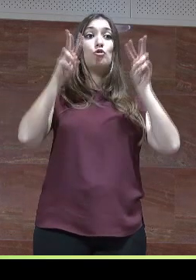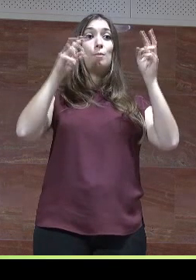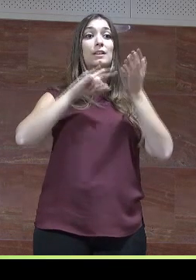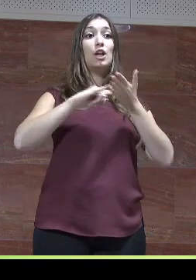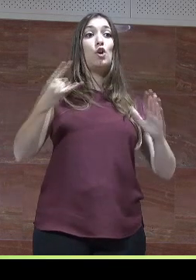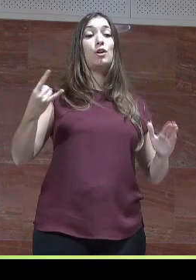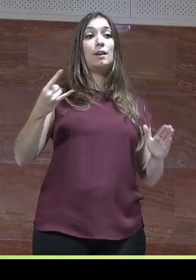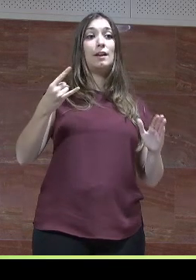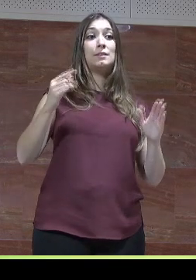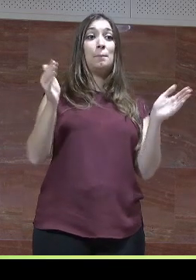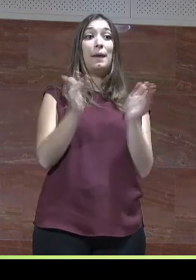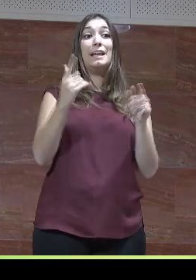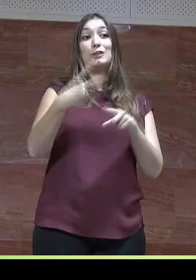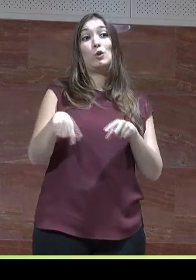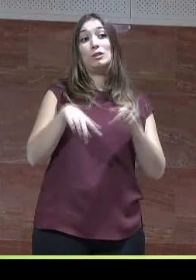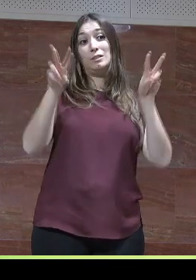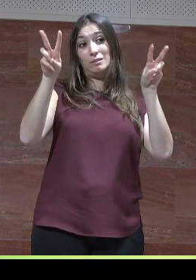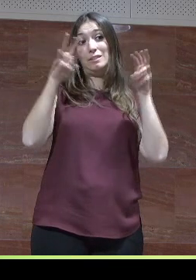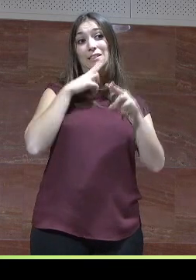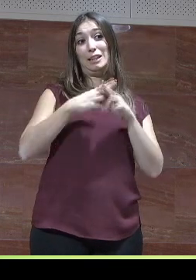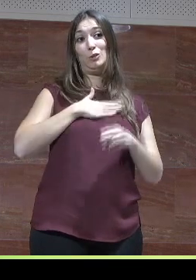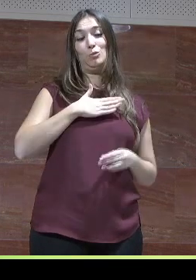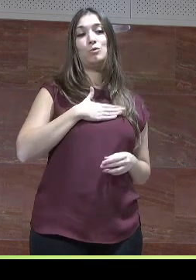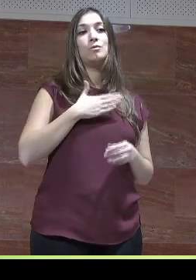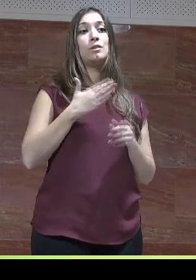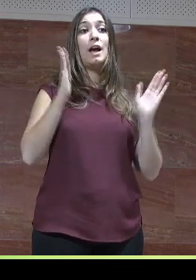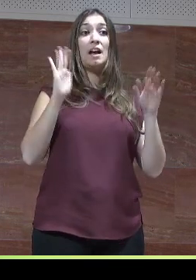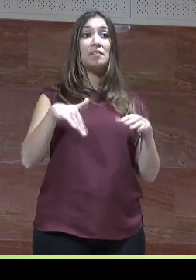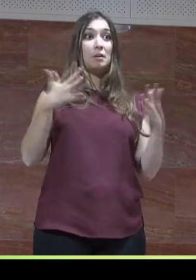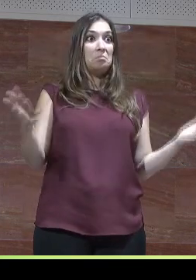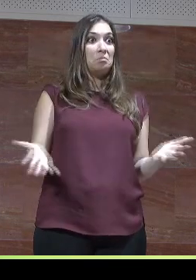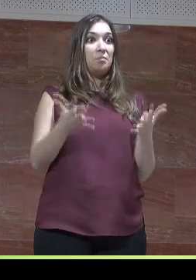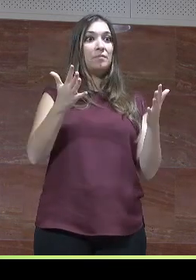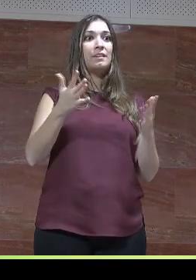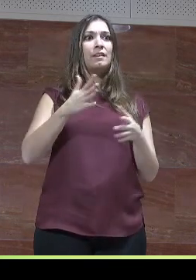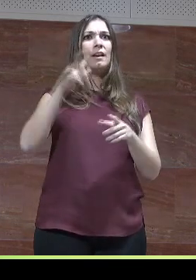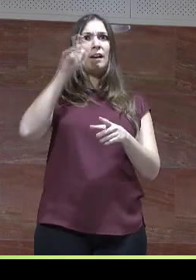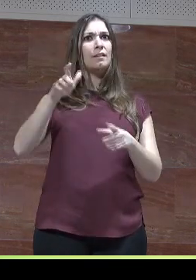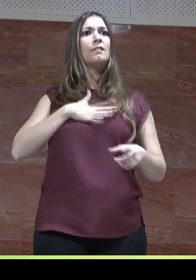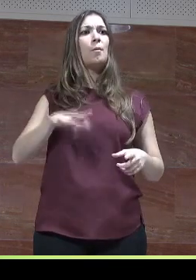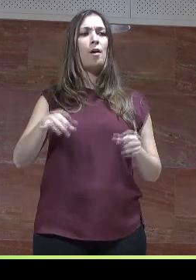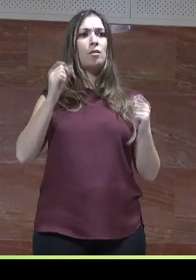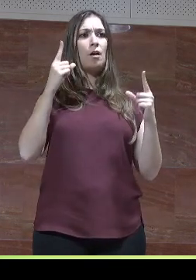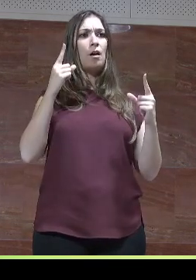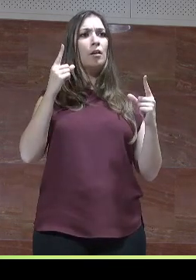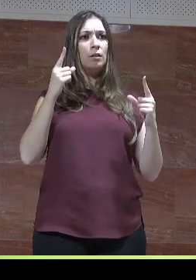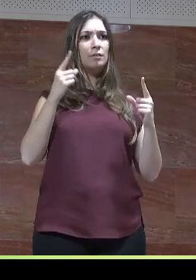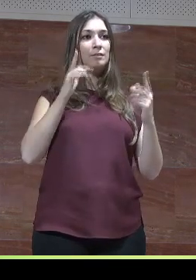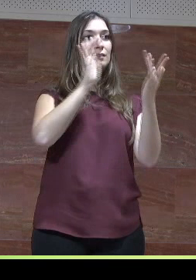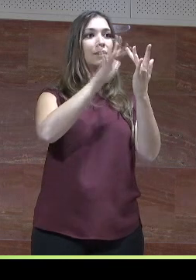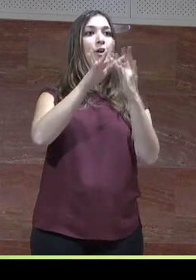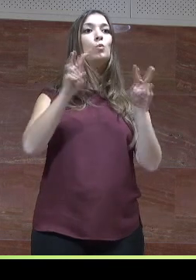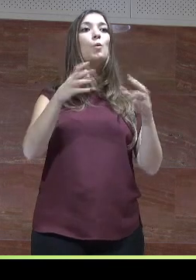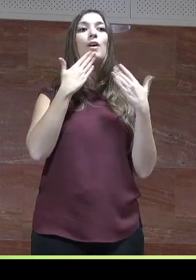tecnología de las pequeñas cosas, fue que fuimos capaces, o fue capaz la gente, de descubrir a otras personas,